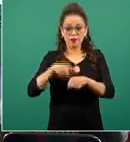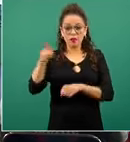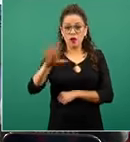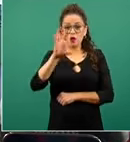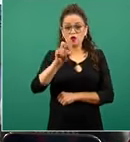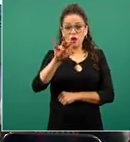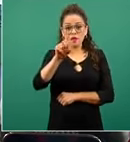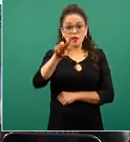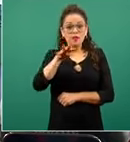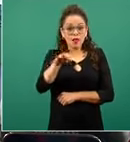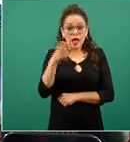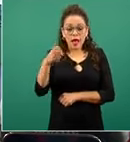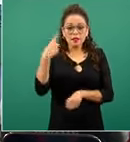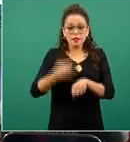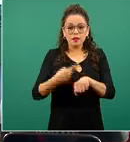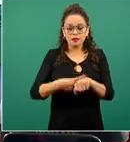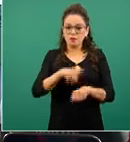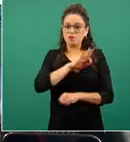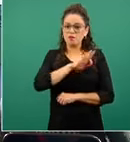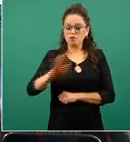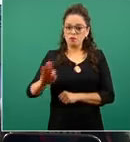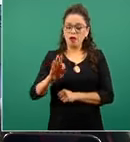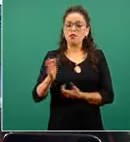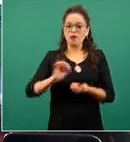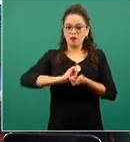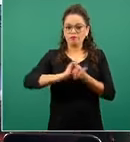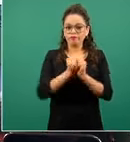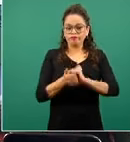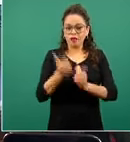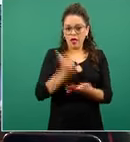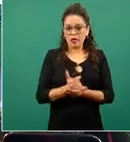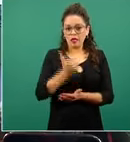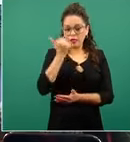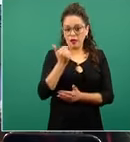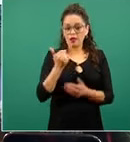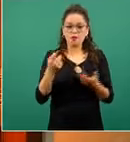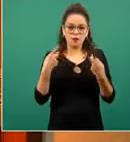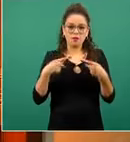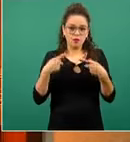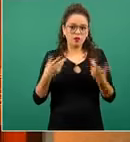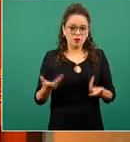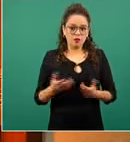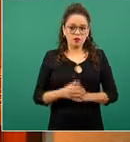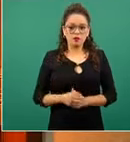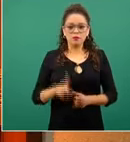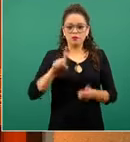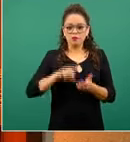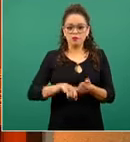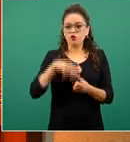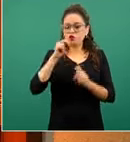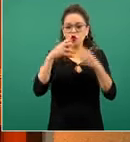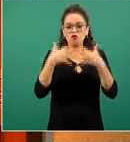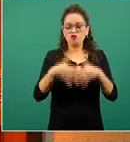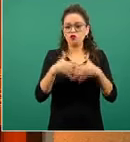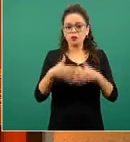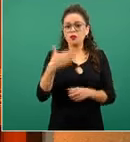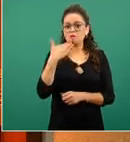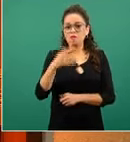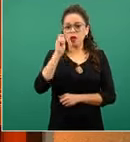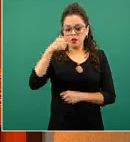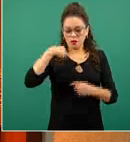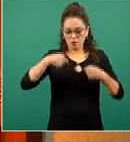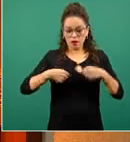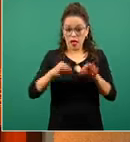enfermedad que puede producir serias complicaciones en las personas, afectar obviamente sus funciones vitales